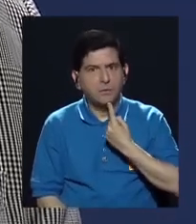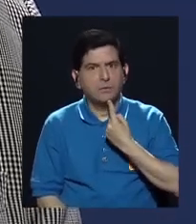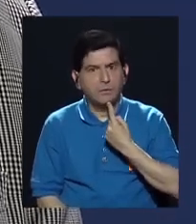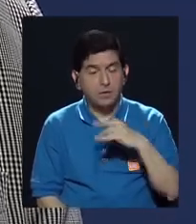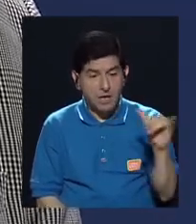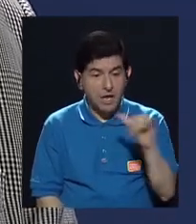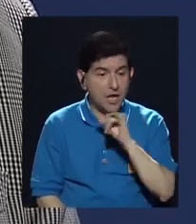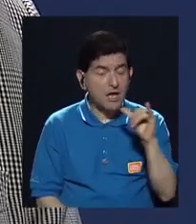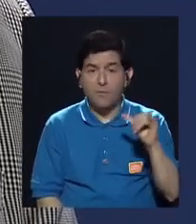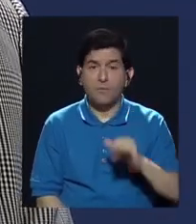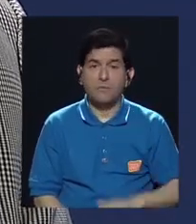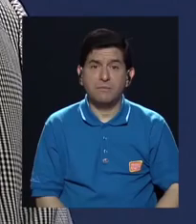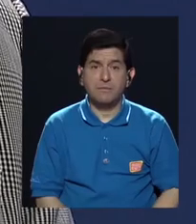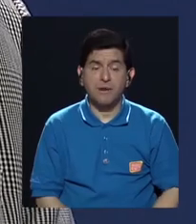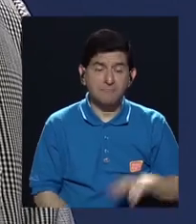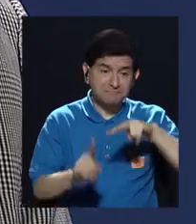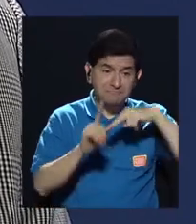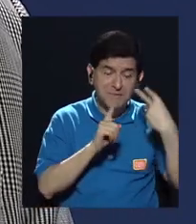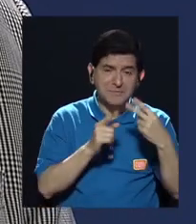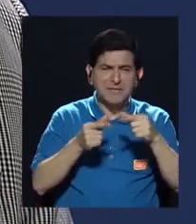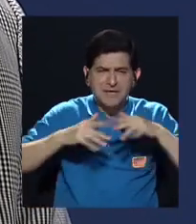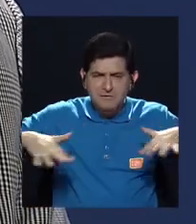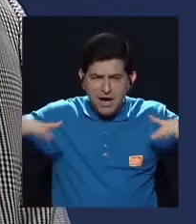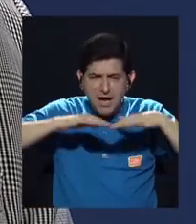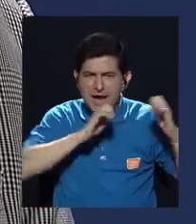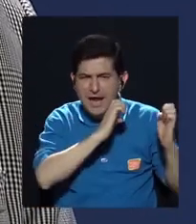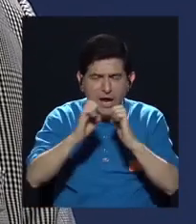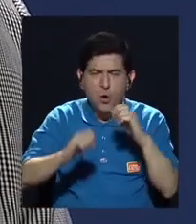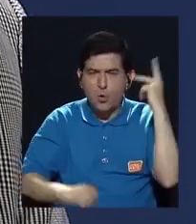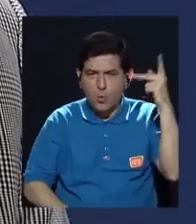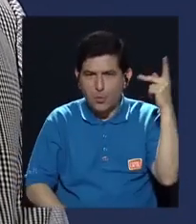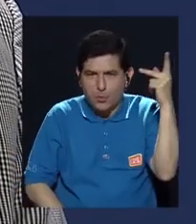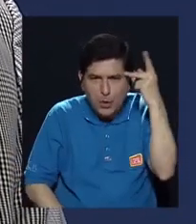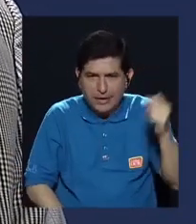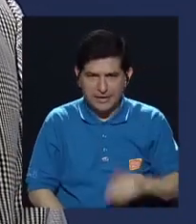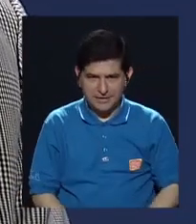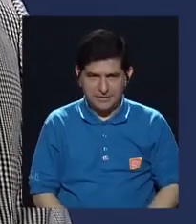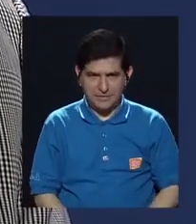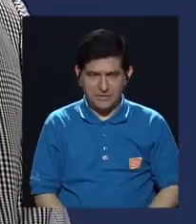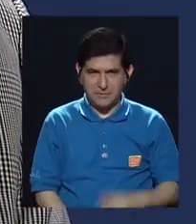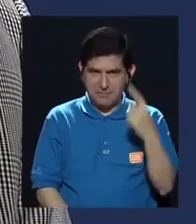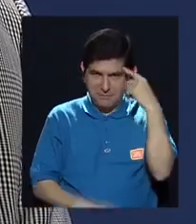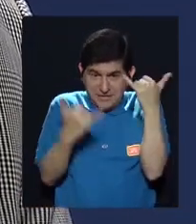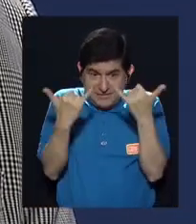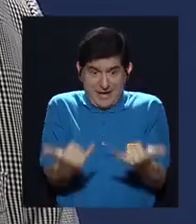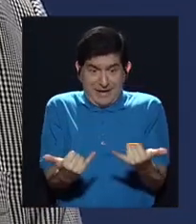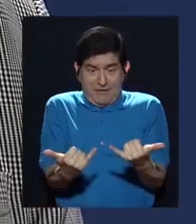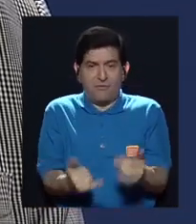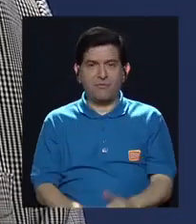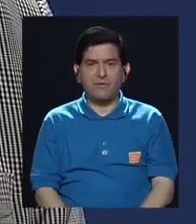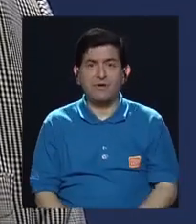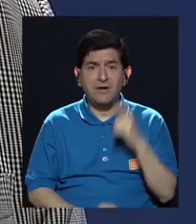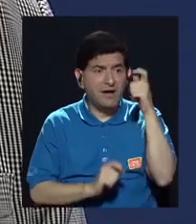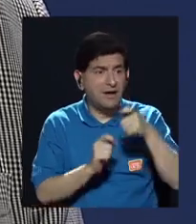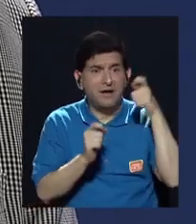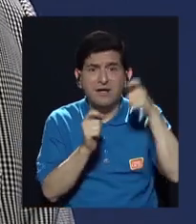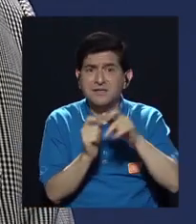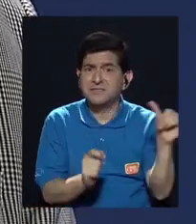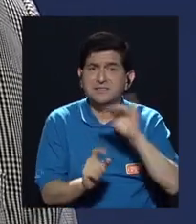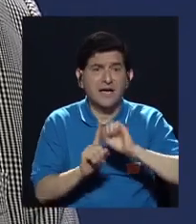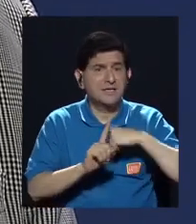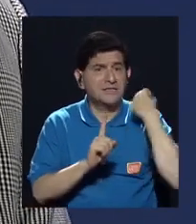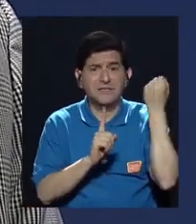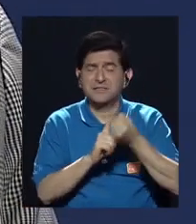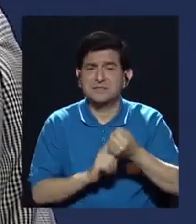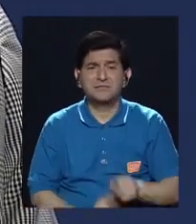es exactamente lo mismo, desde el punto de vista geoestratégico y geopolítico. Si lo hacemos ahora, llegaríamos exactamente a las